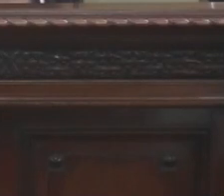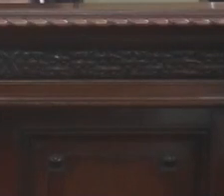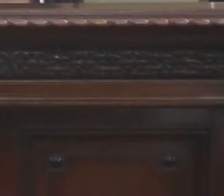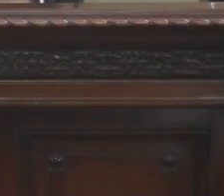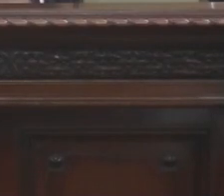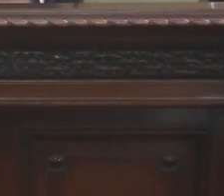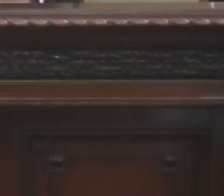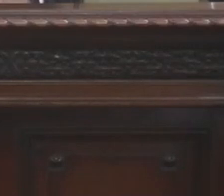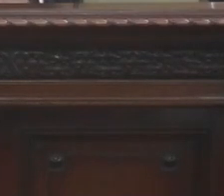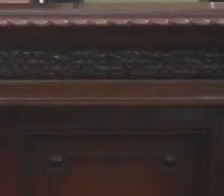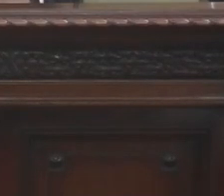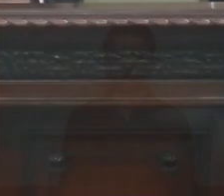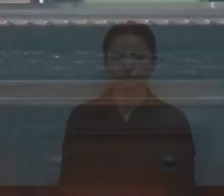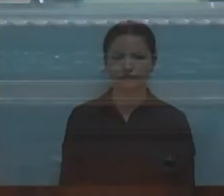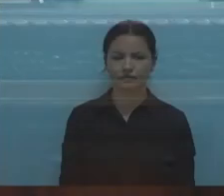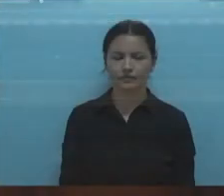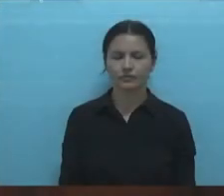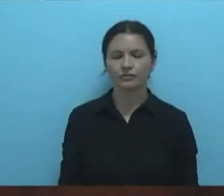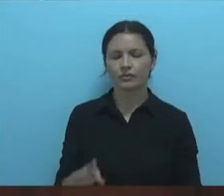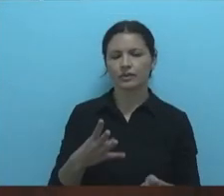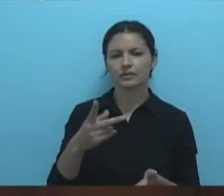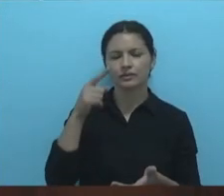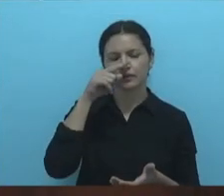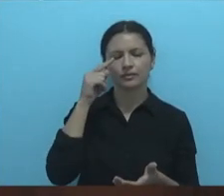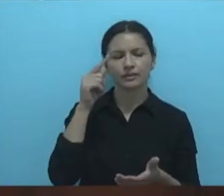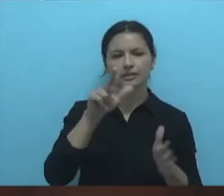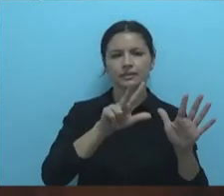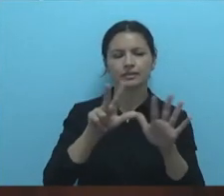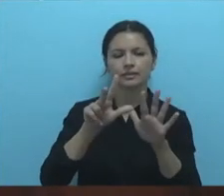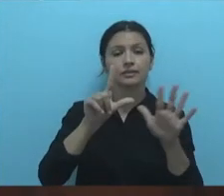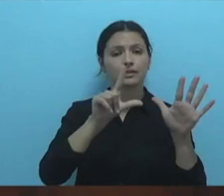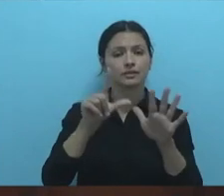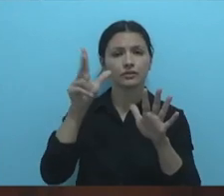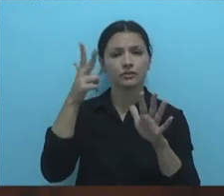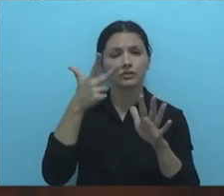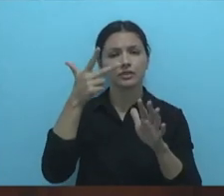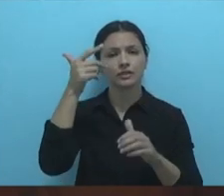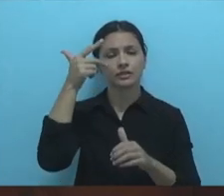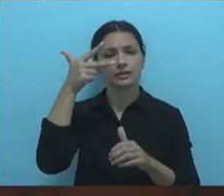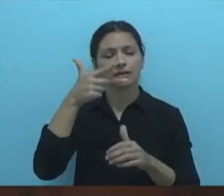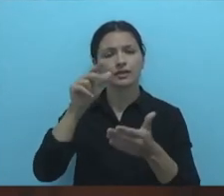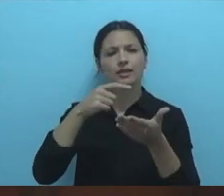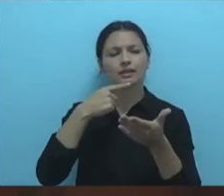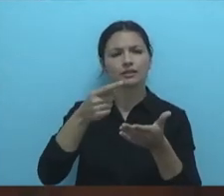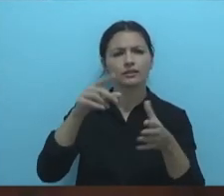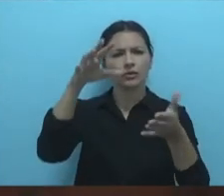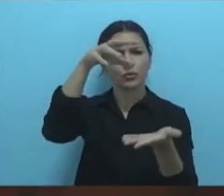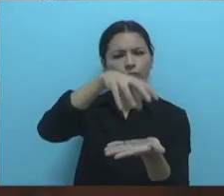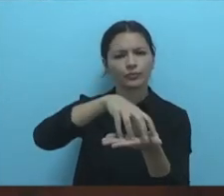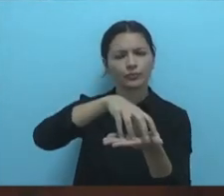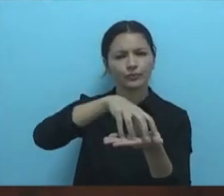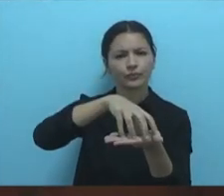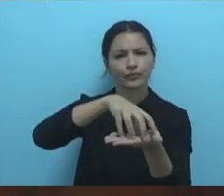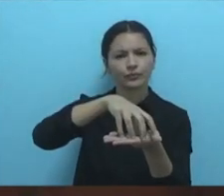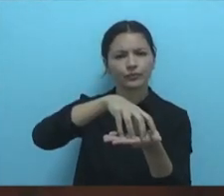asunto número dos proyecto de ley 47.783 diputada sola por el cual se declara patrimonio histórico y cultural